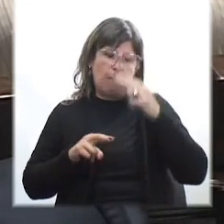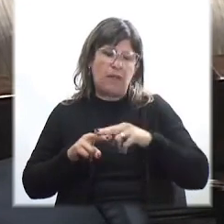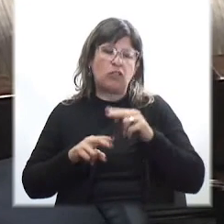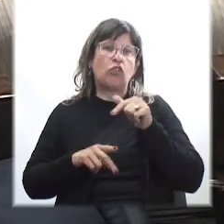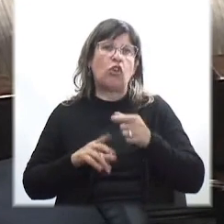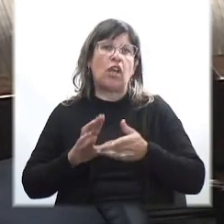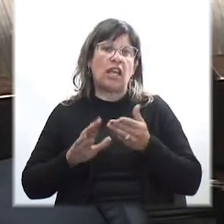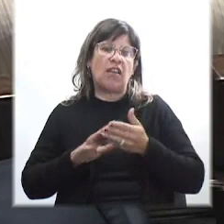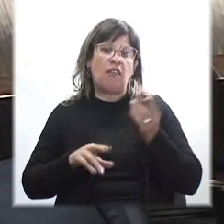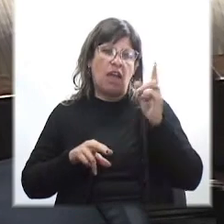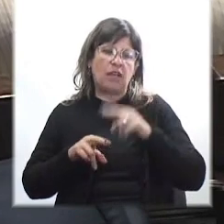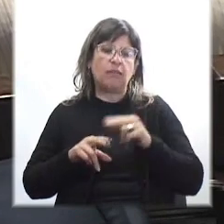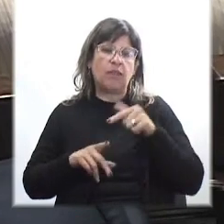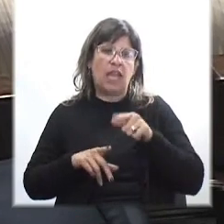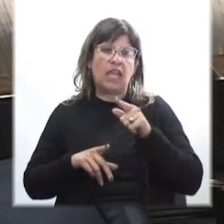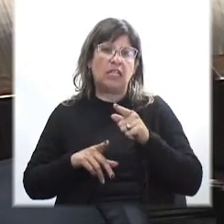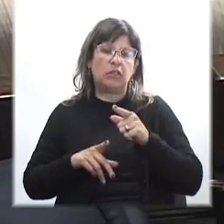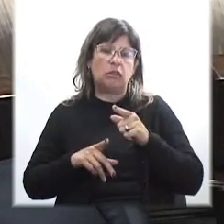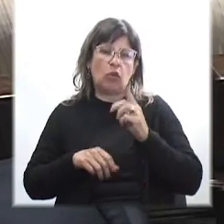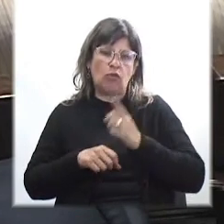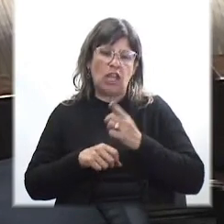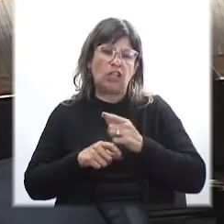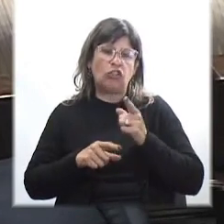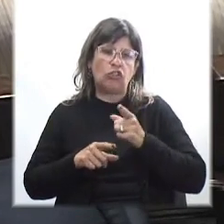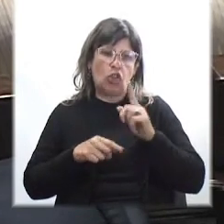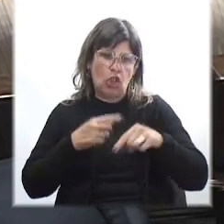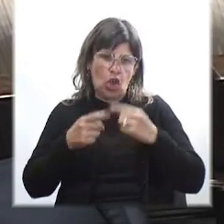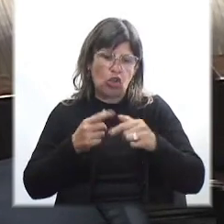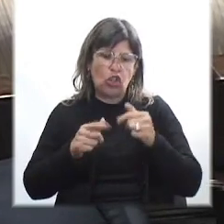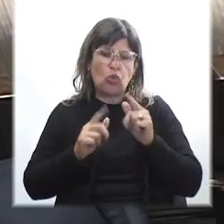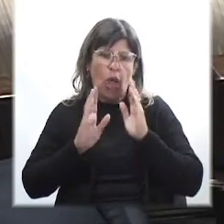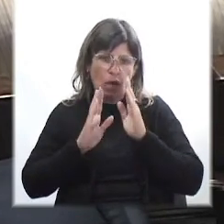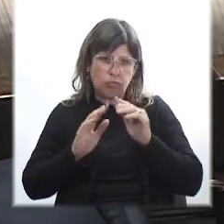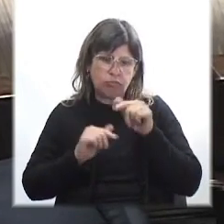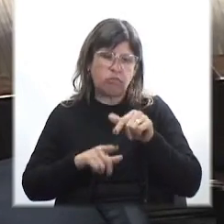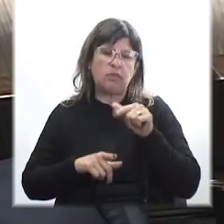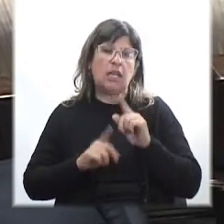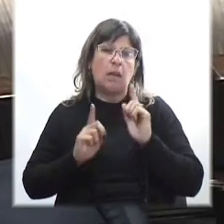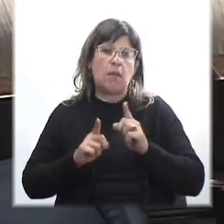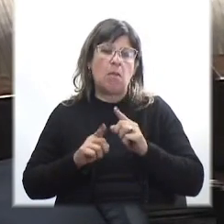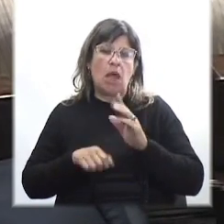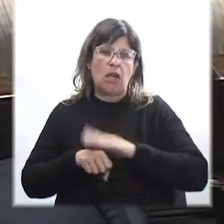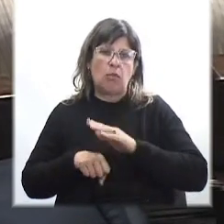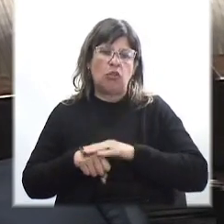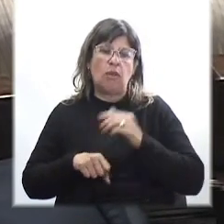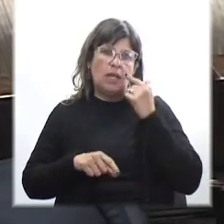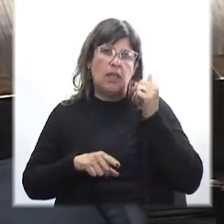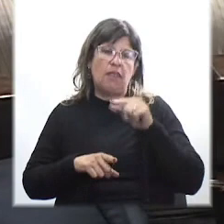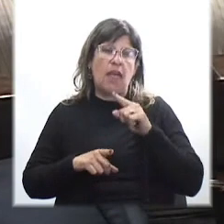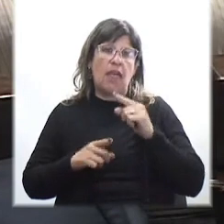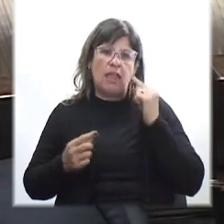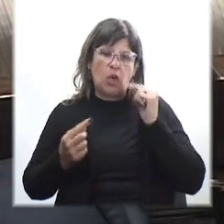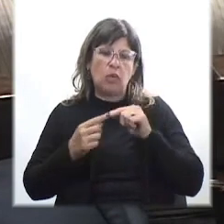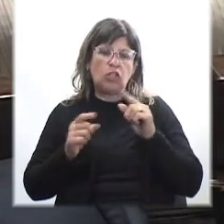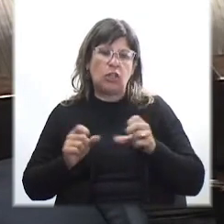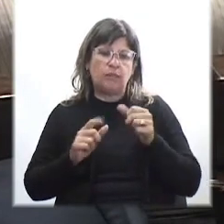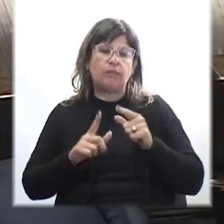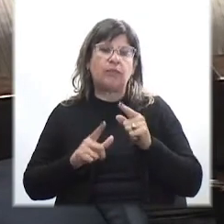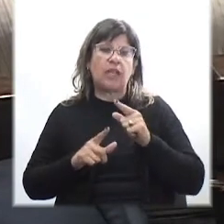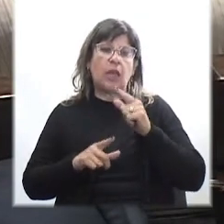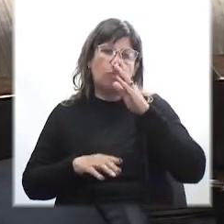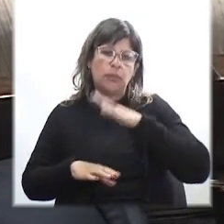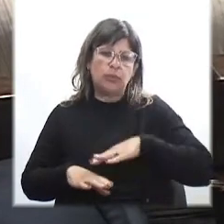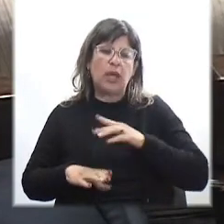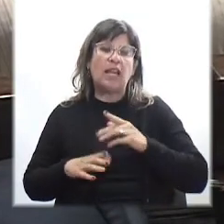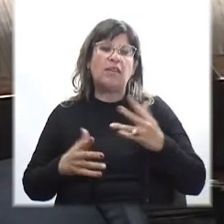del médico continuar con la asistencia del paciente con la misma responsabilidad y dedicación, siendo el objetivo de su acción médica aliviar